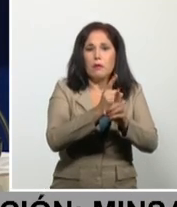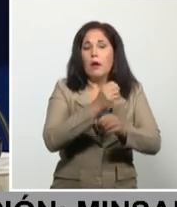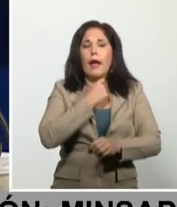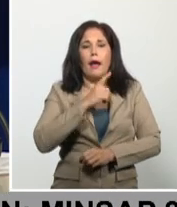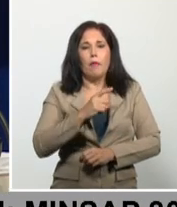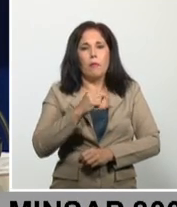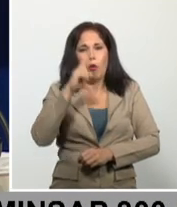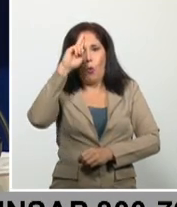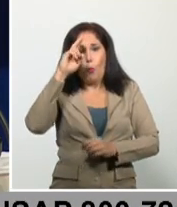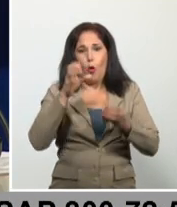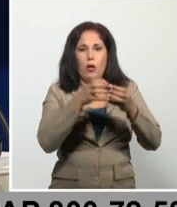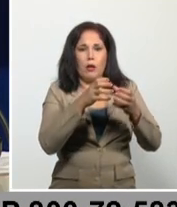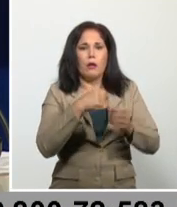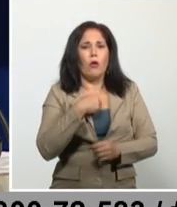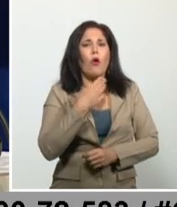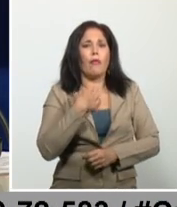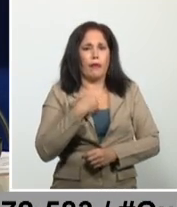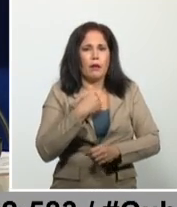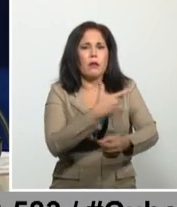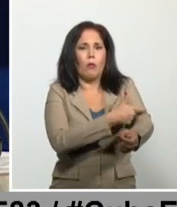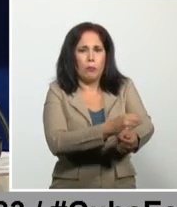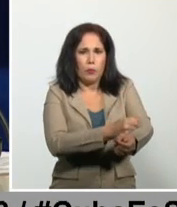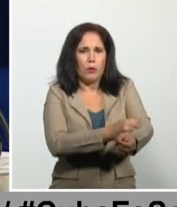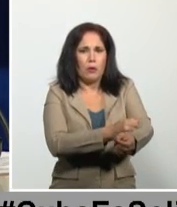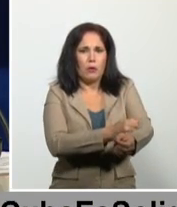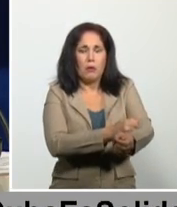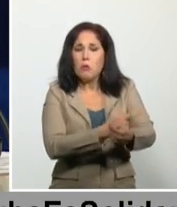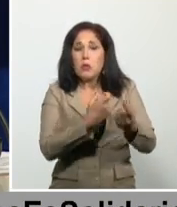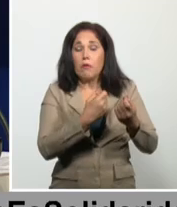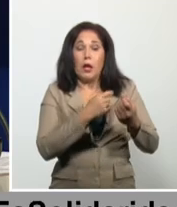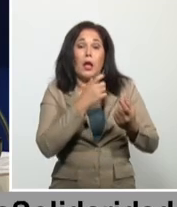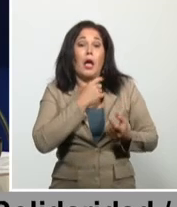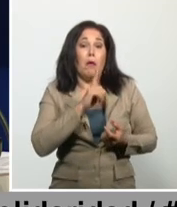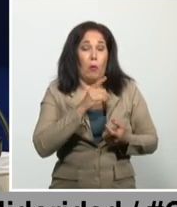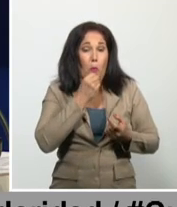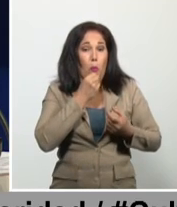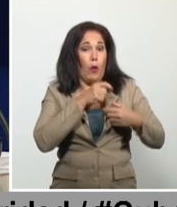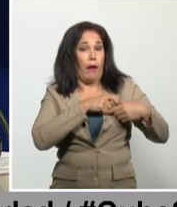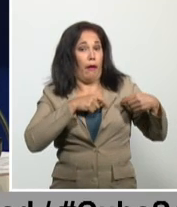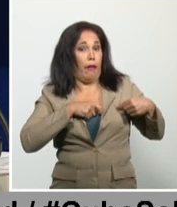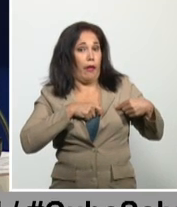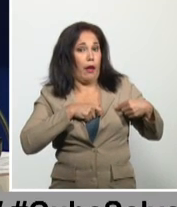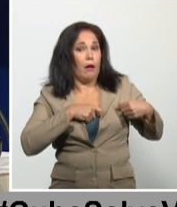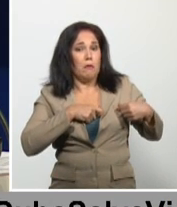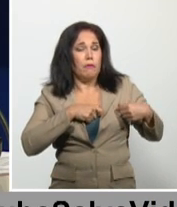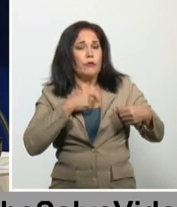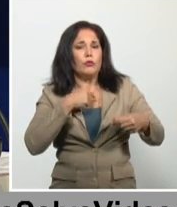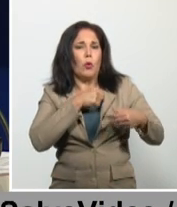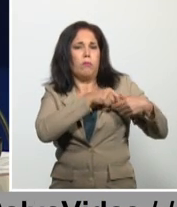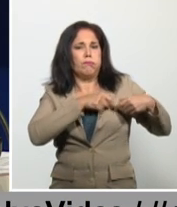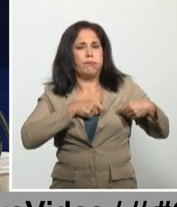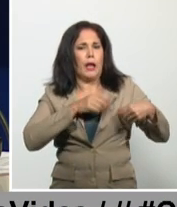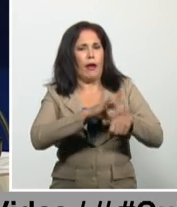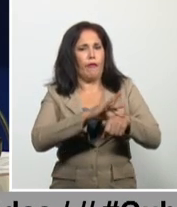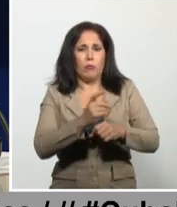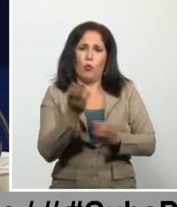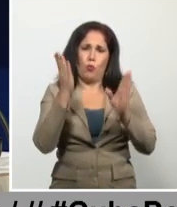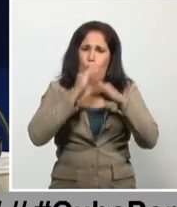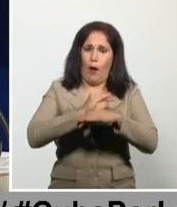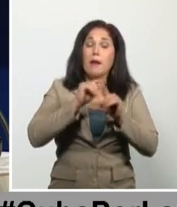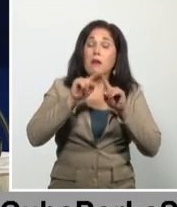salud nuestra. Y no tiene, como digo yo, un letrero de que tiene la enfermedad. Por lo tanto,